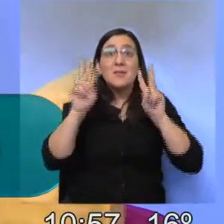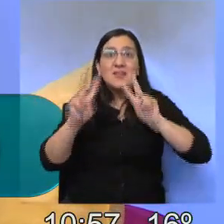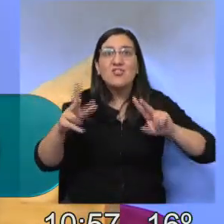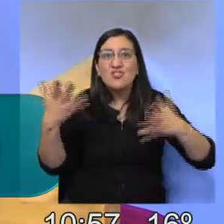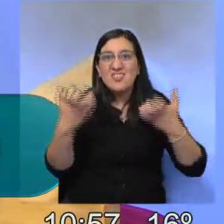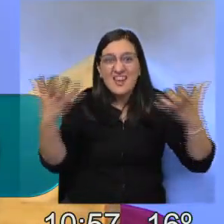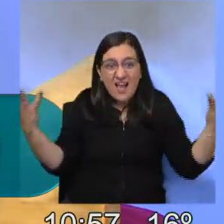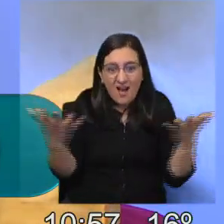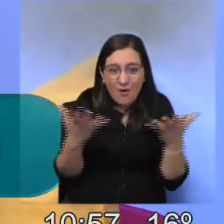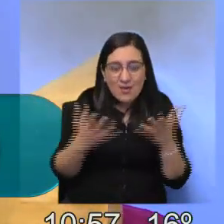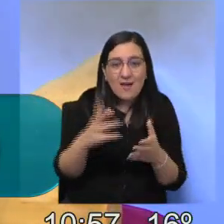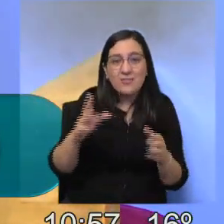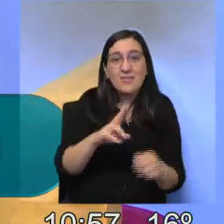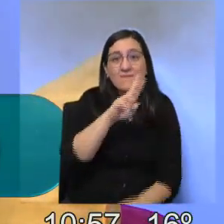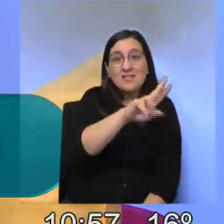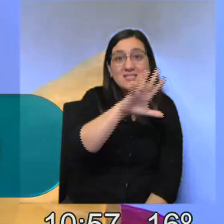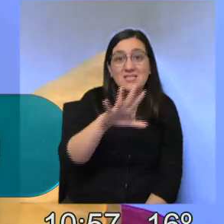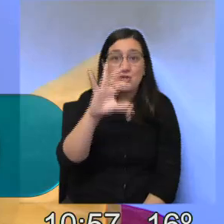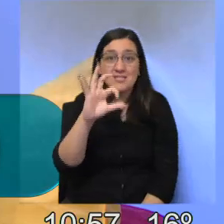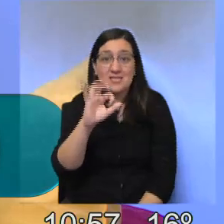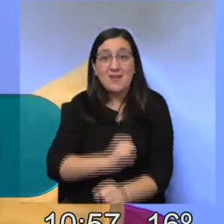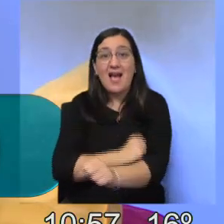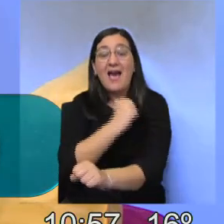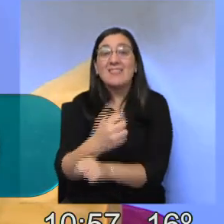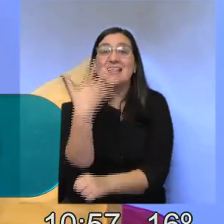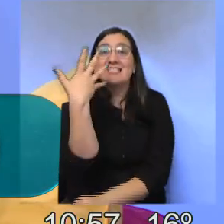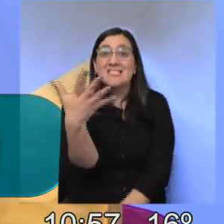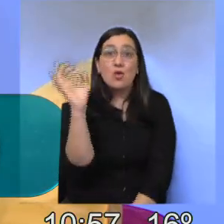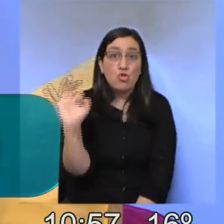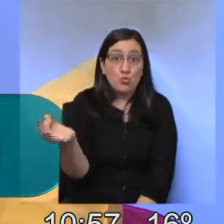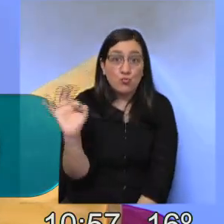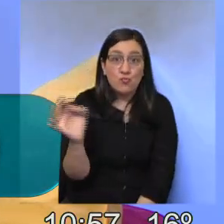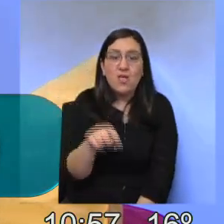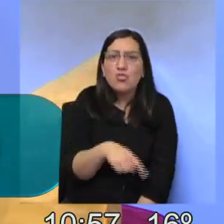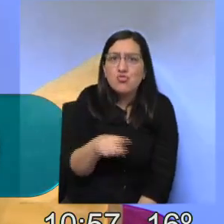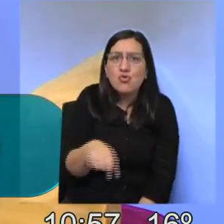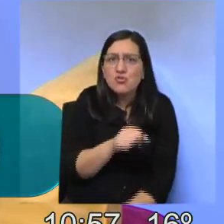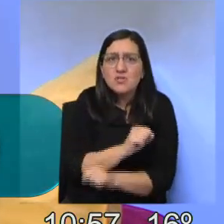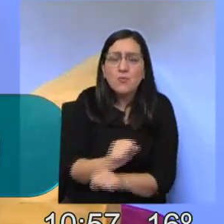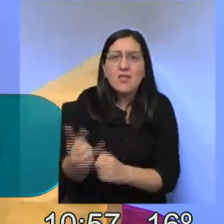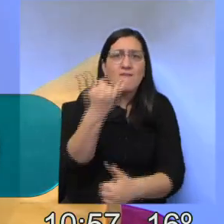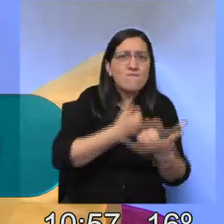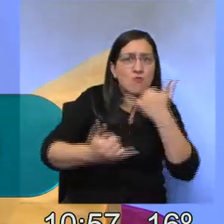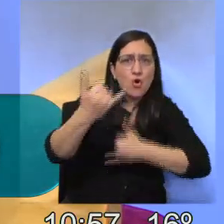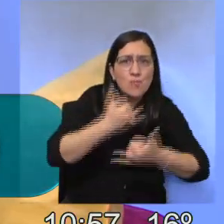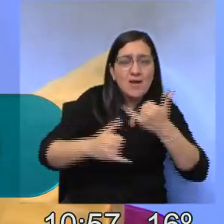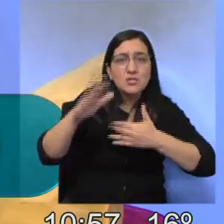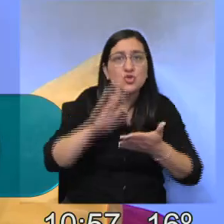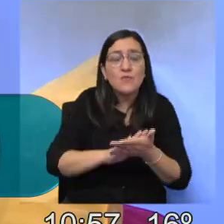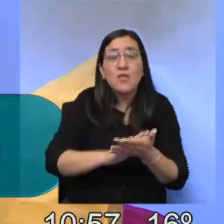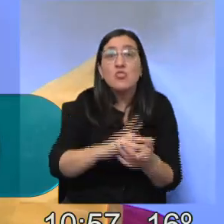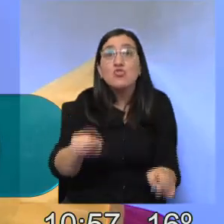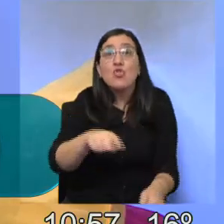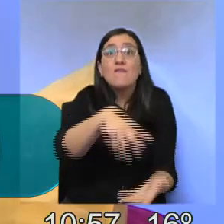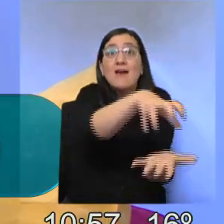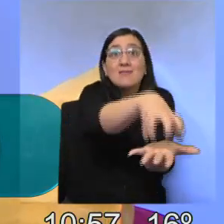Y el hoy es desde el 25 de septiembre al 5 de octubre. Sí. ¿Dónde la gente se puede informar de esta maravilla que va a pasar